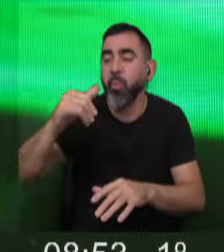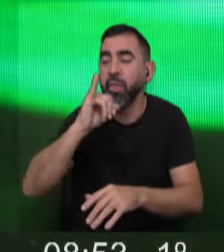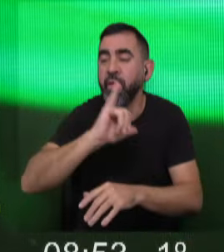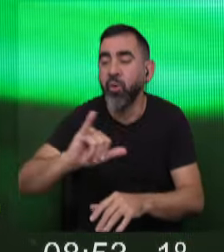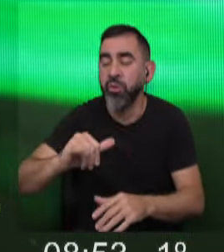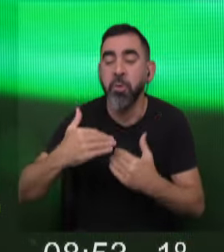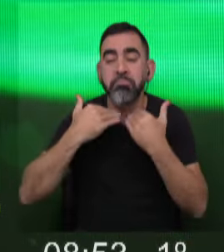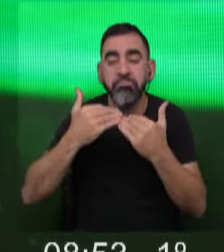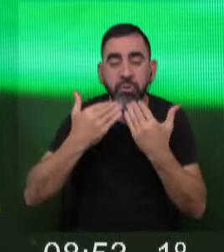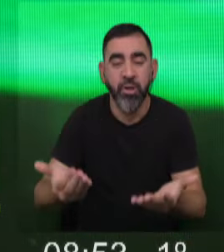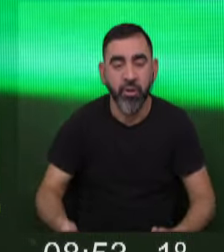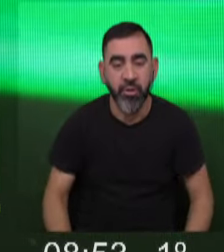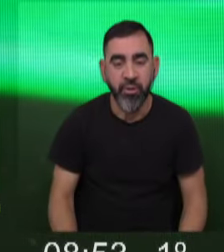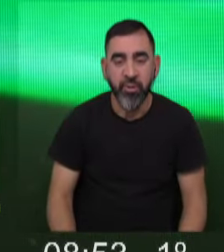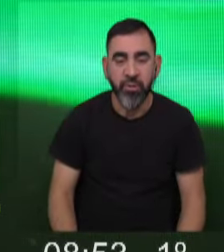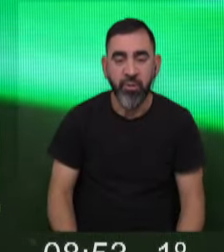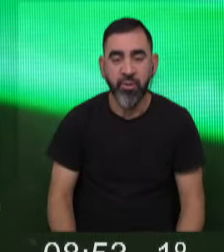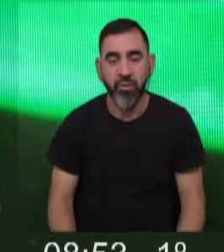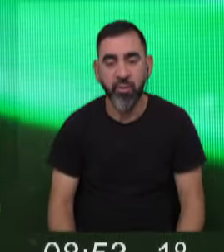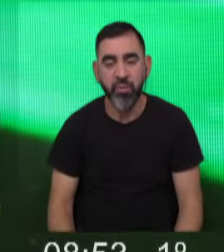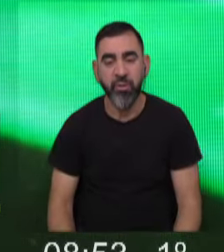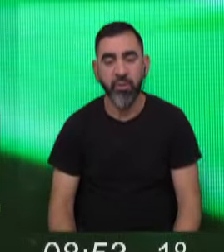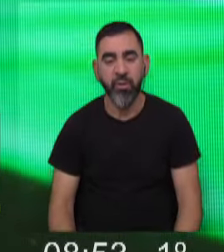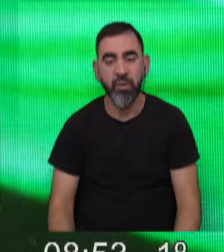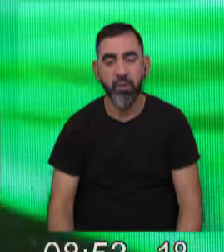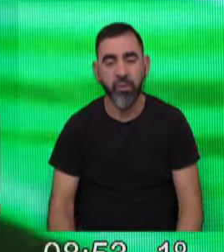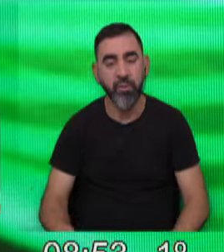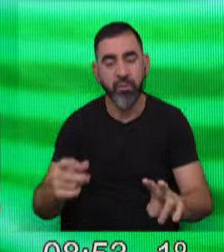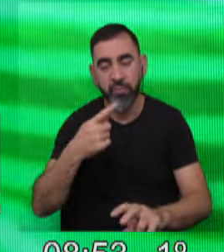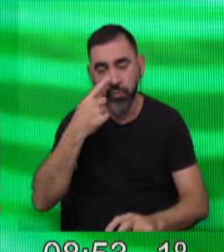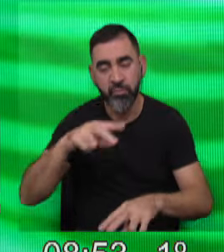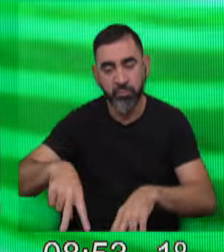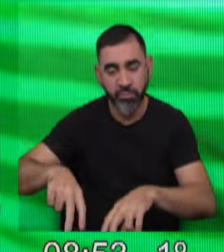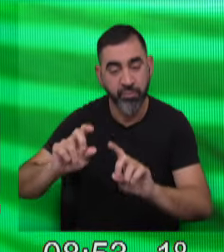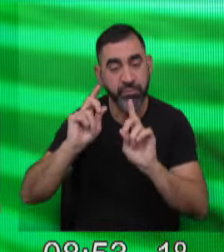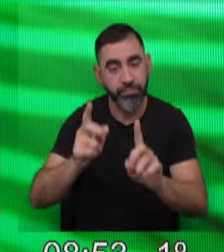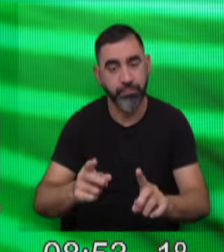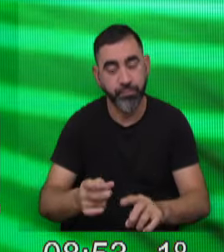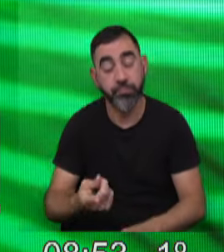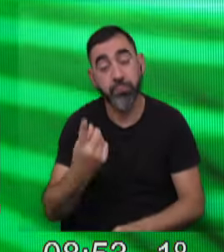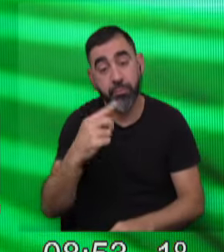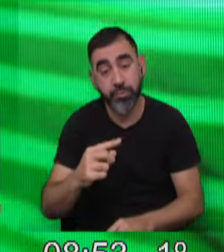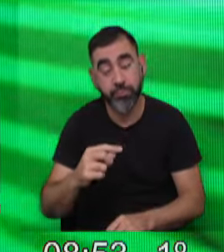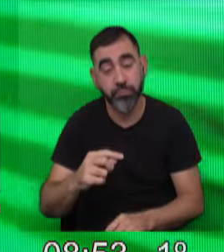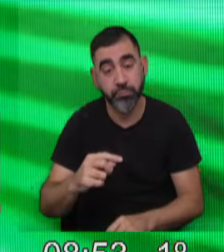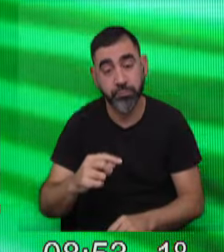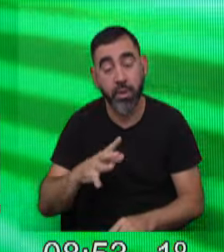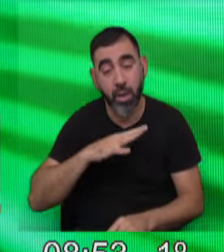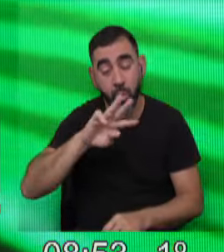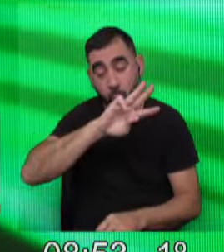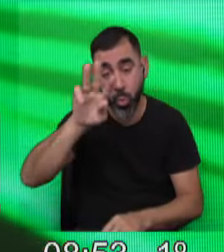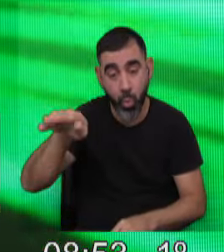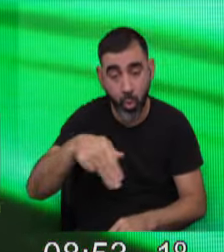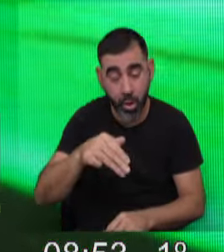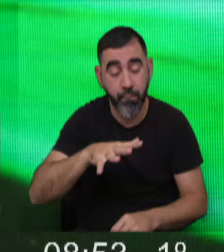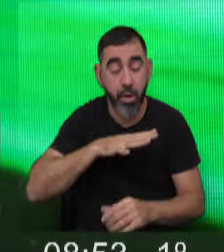denuncia de racismo en el Uruguay, y será un tema interesante para estudiar. Pero bueno, eso, está la página web, está